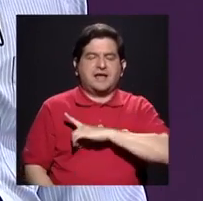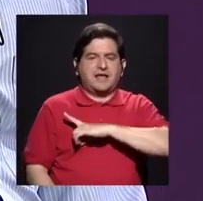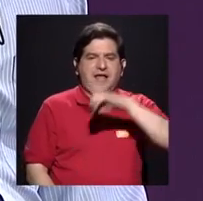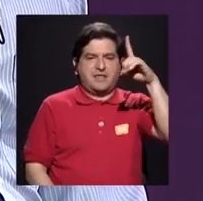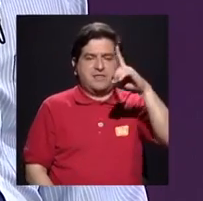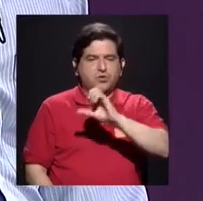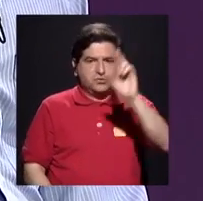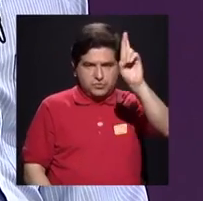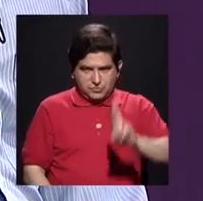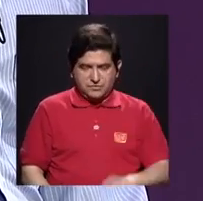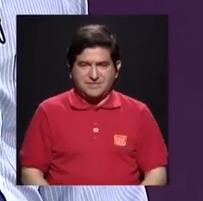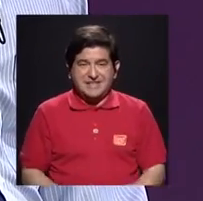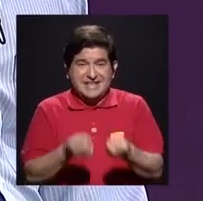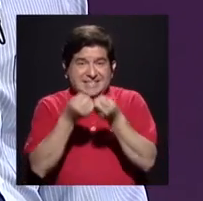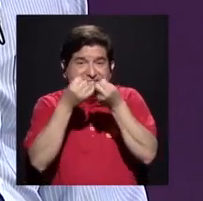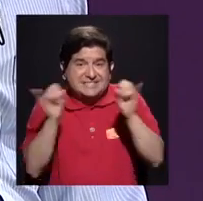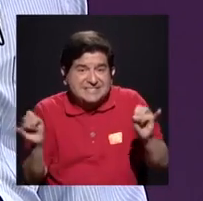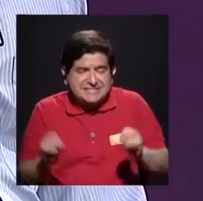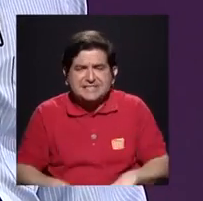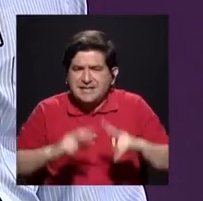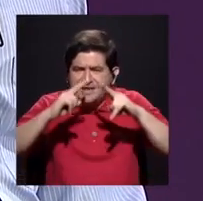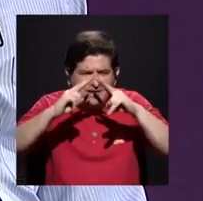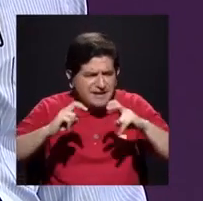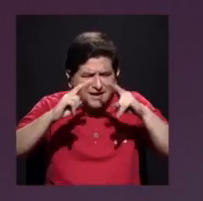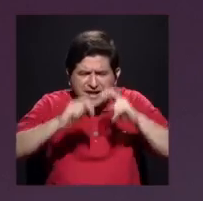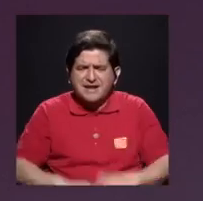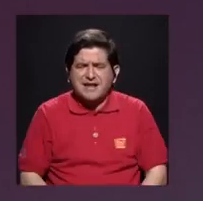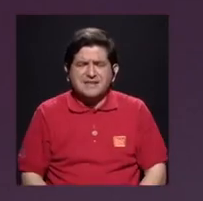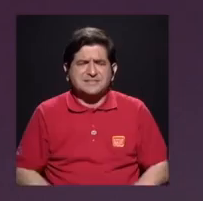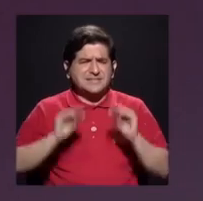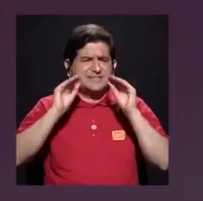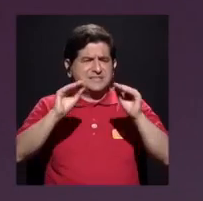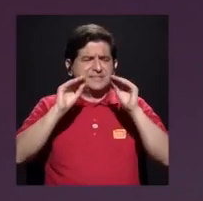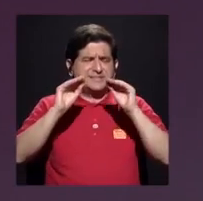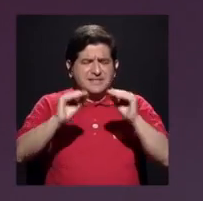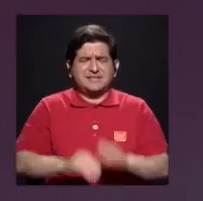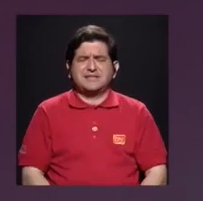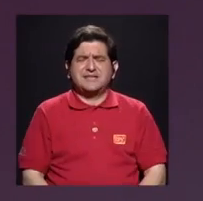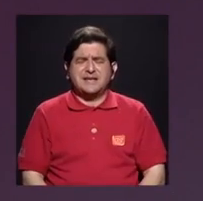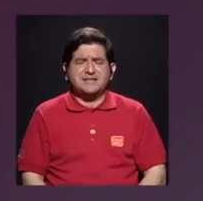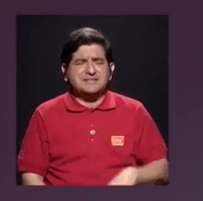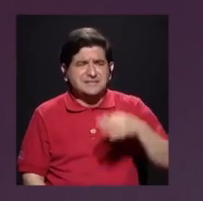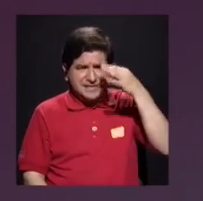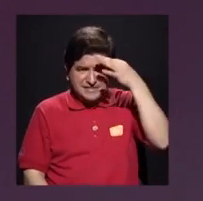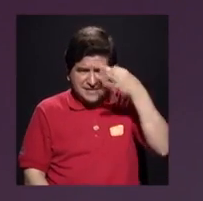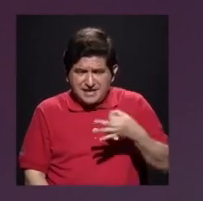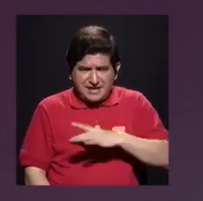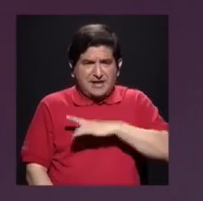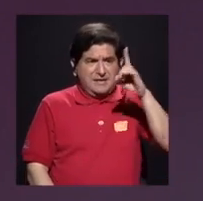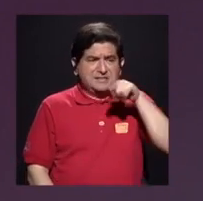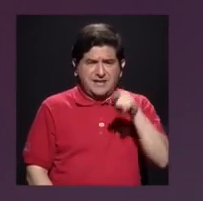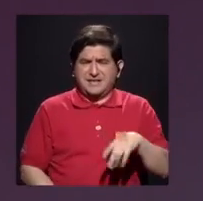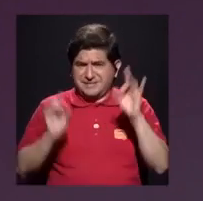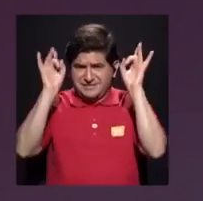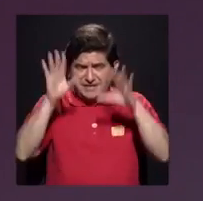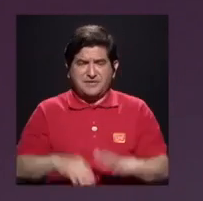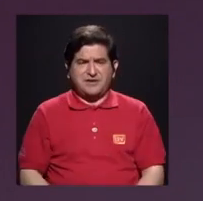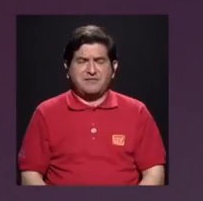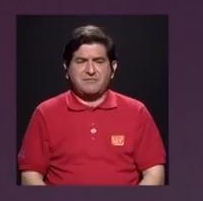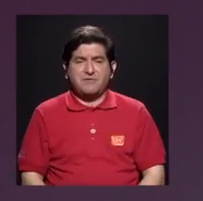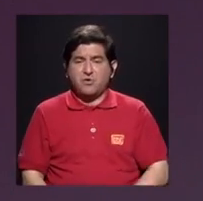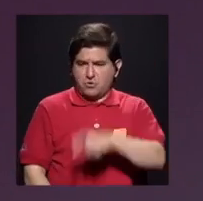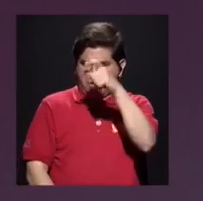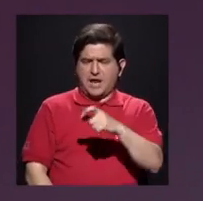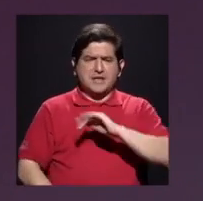sin entrar en filigranas teológicas yo creo que esto hasta teológicamente es un adefesio el ser todopoderoso en el que